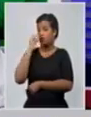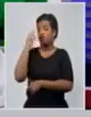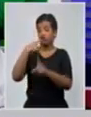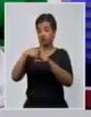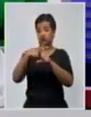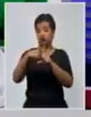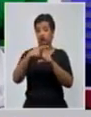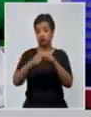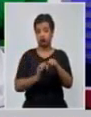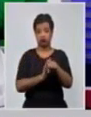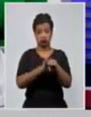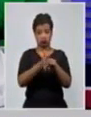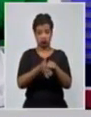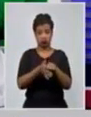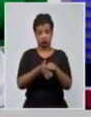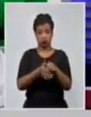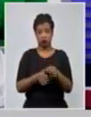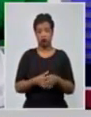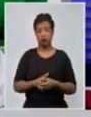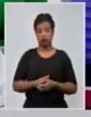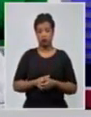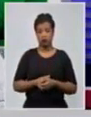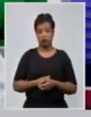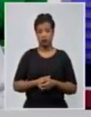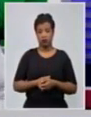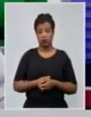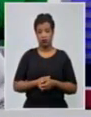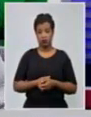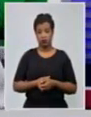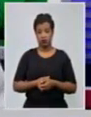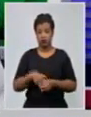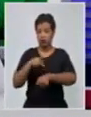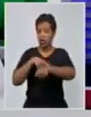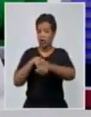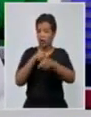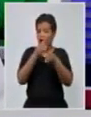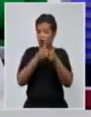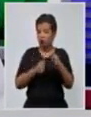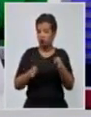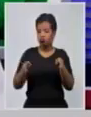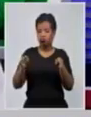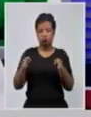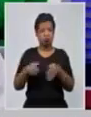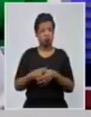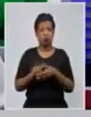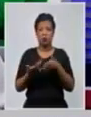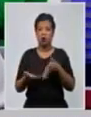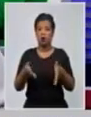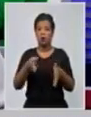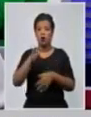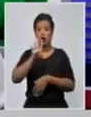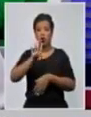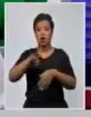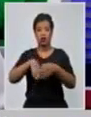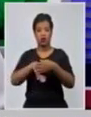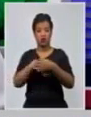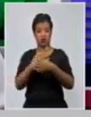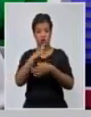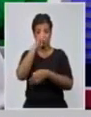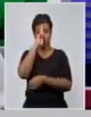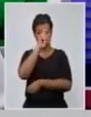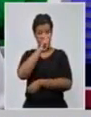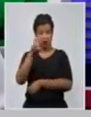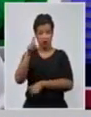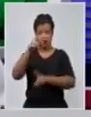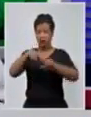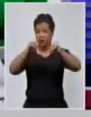PCR y con una estadía que no fue muy larga, una estadía hospitalaria de 4 días y en